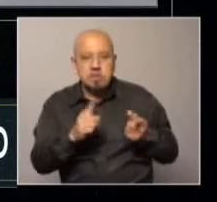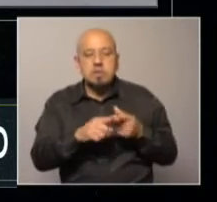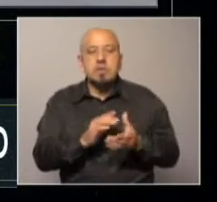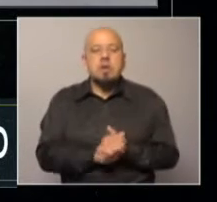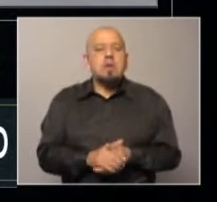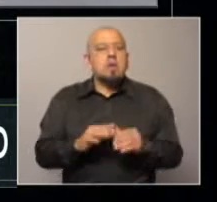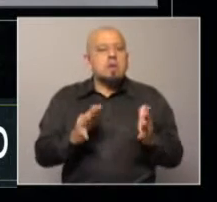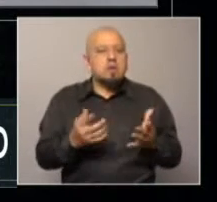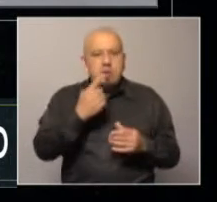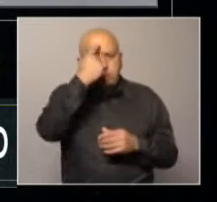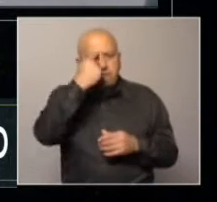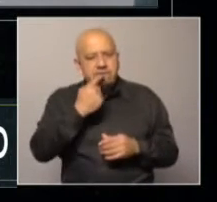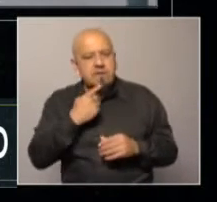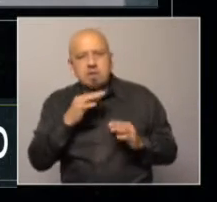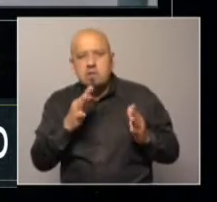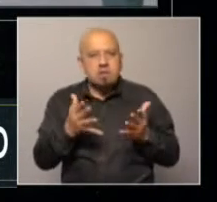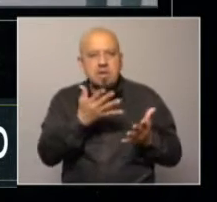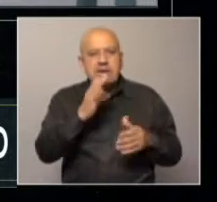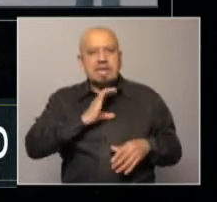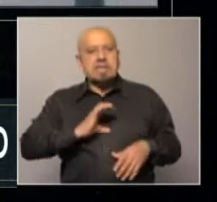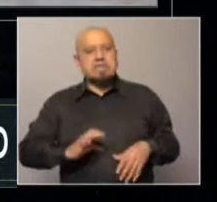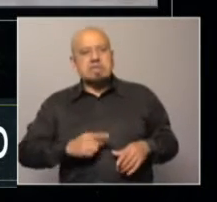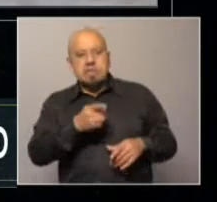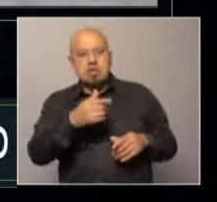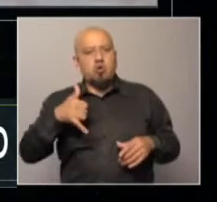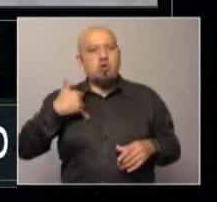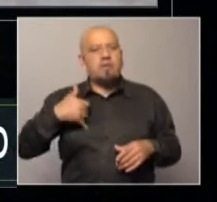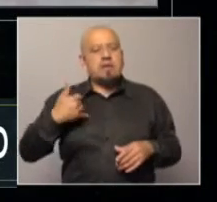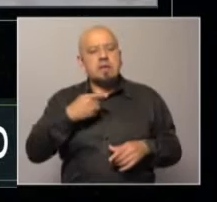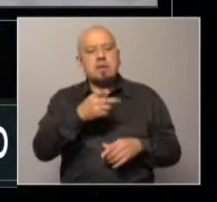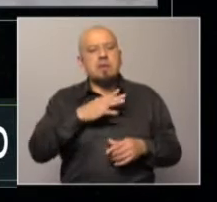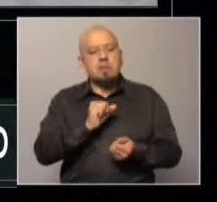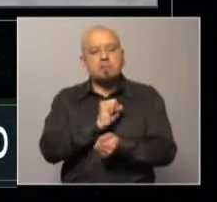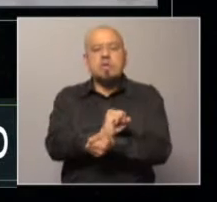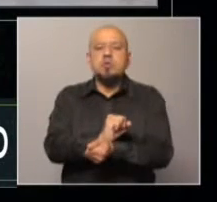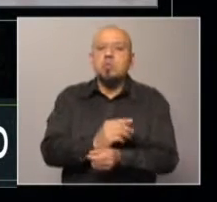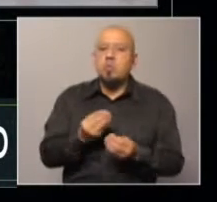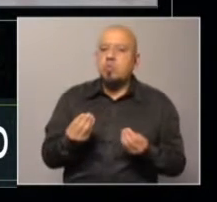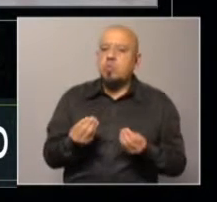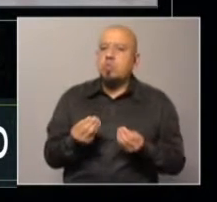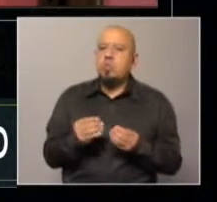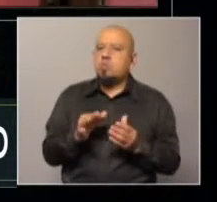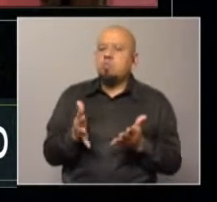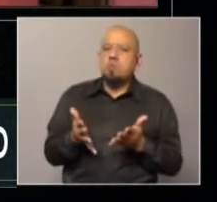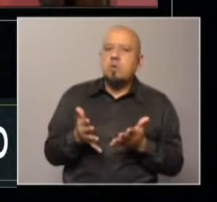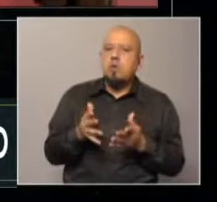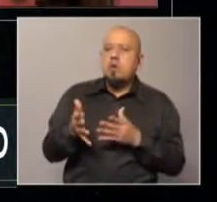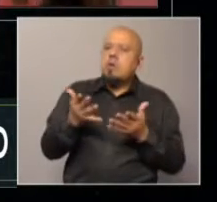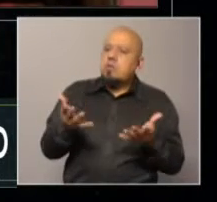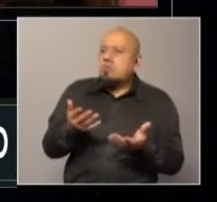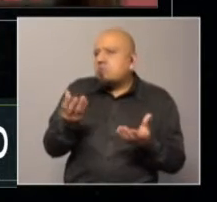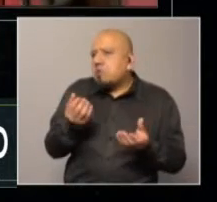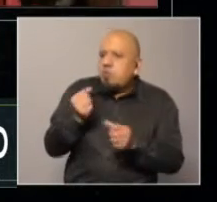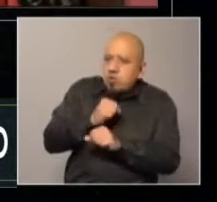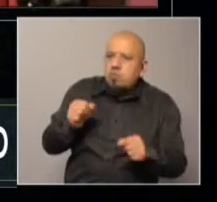es el perfil de los adolescentes que están allí? ¿Y qué lectura podemos hacer de